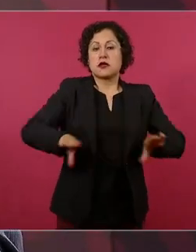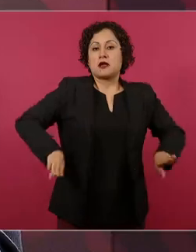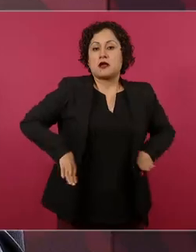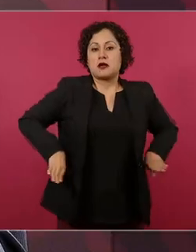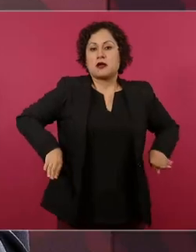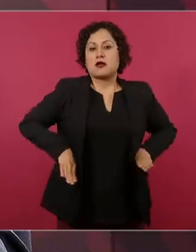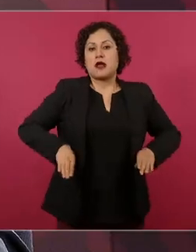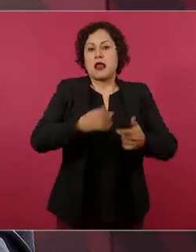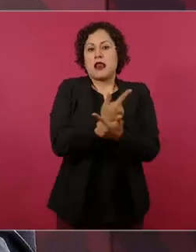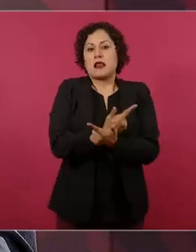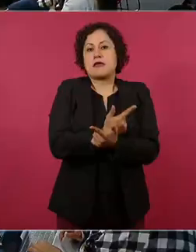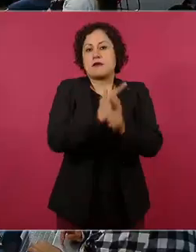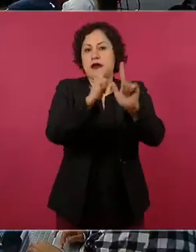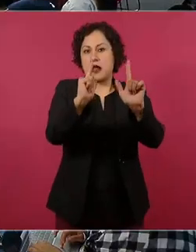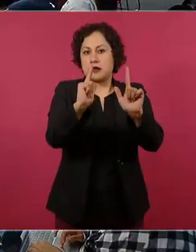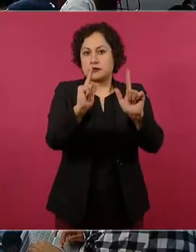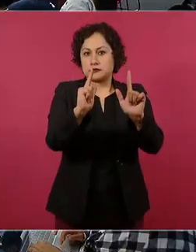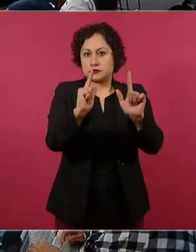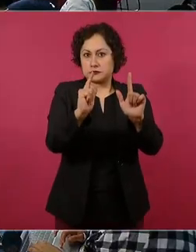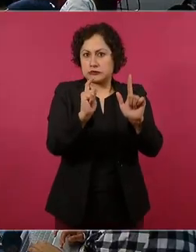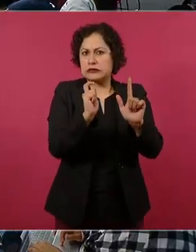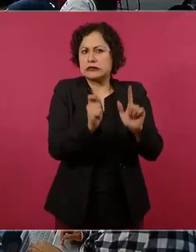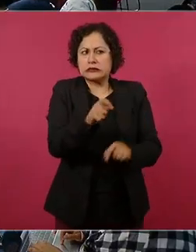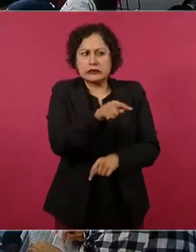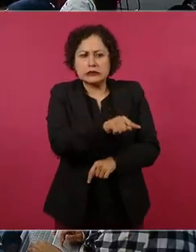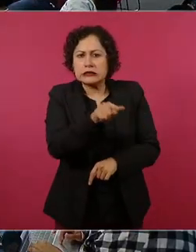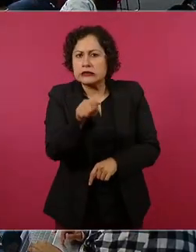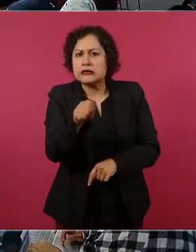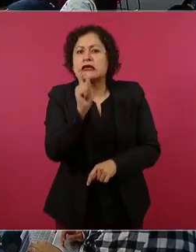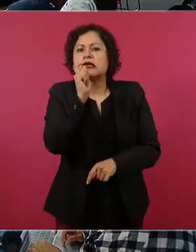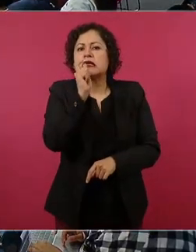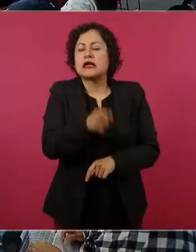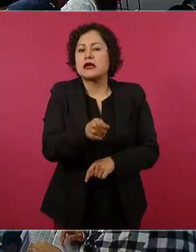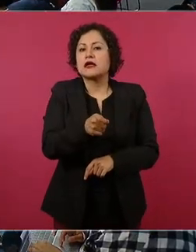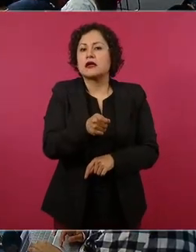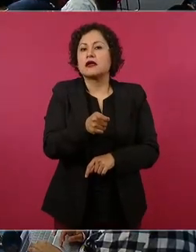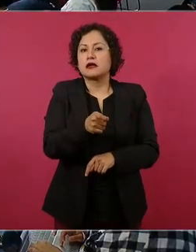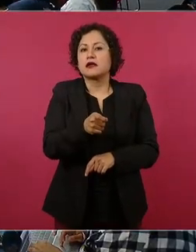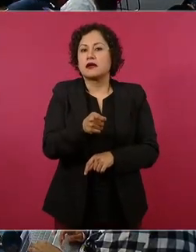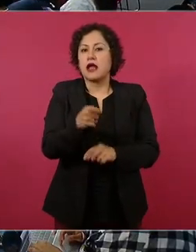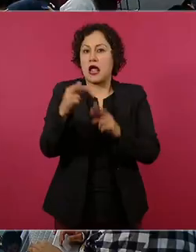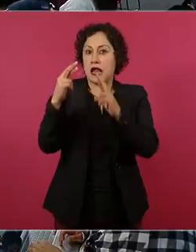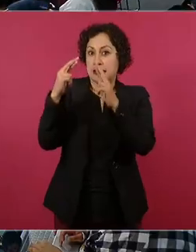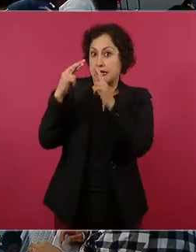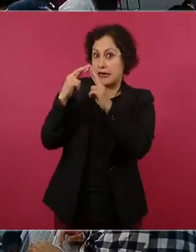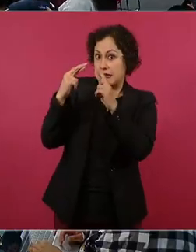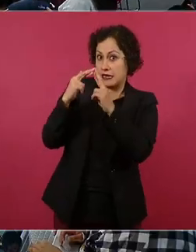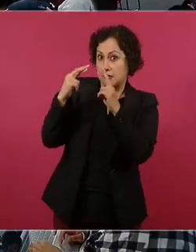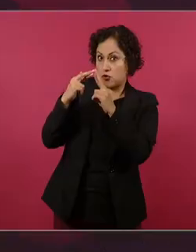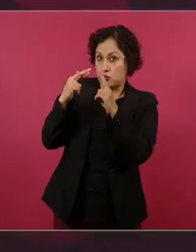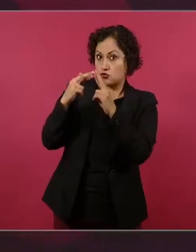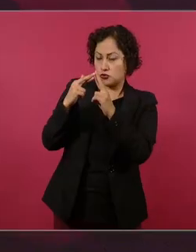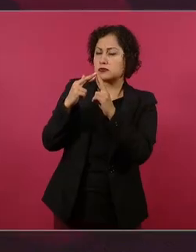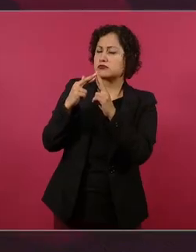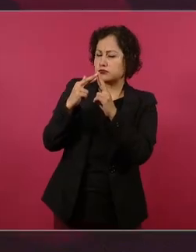eran anticlericales, no necesariamente antirreligiosos,